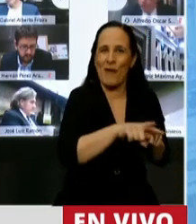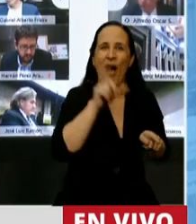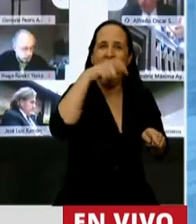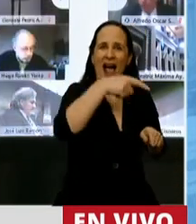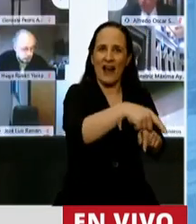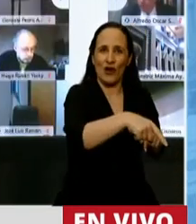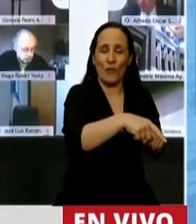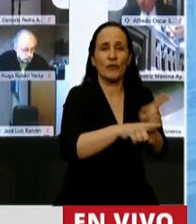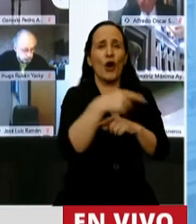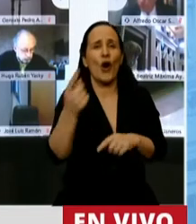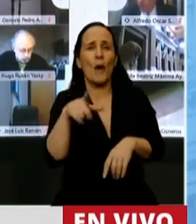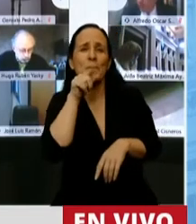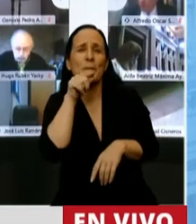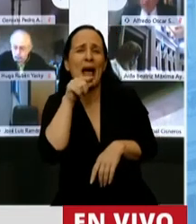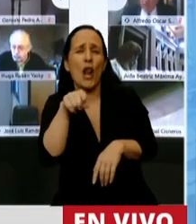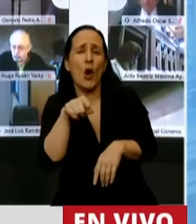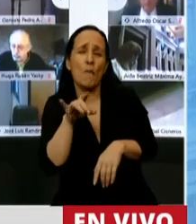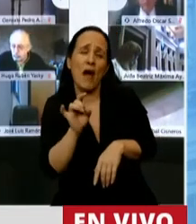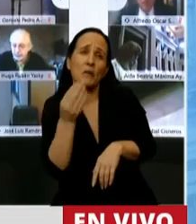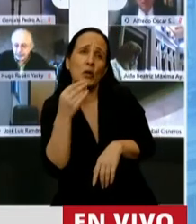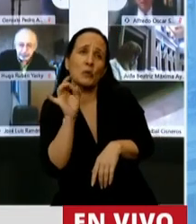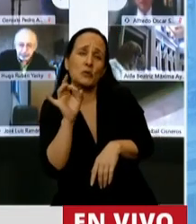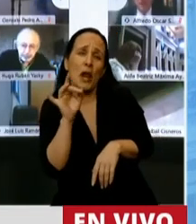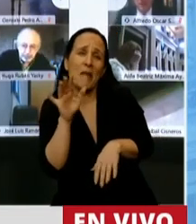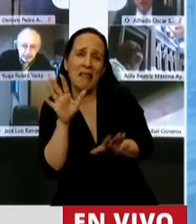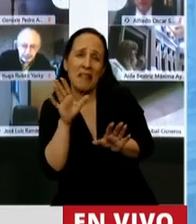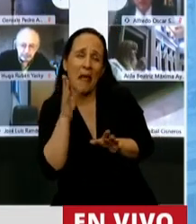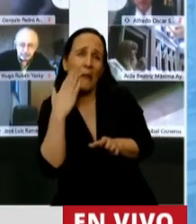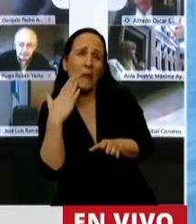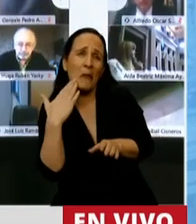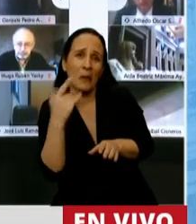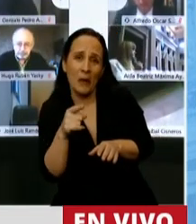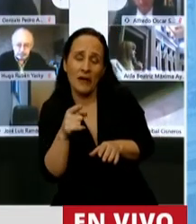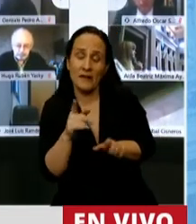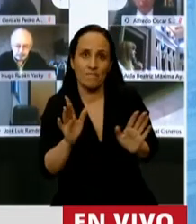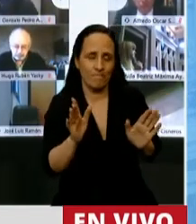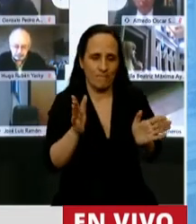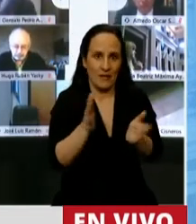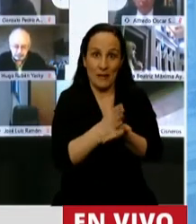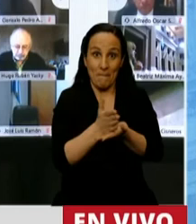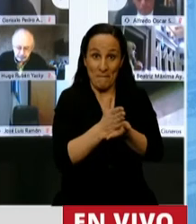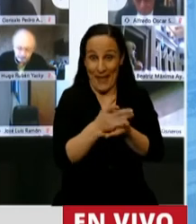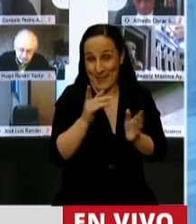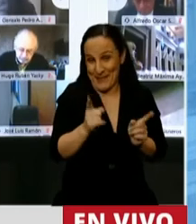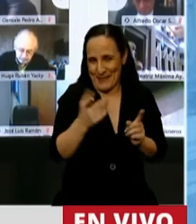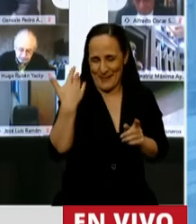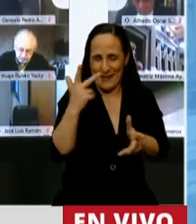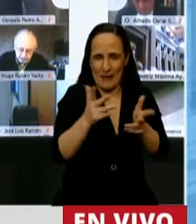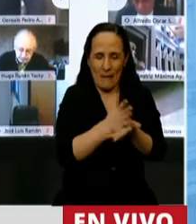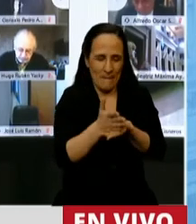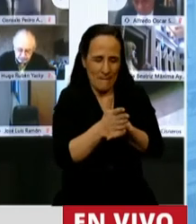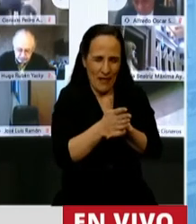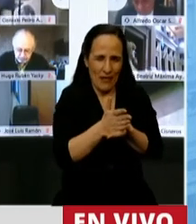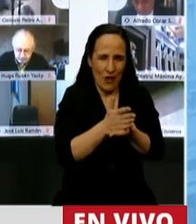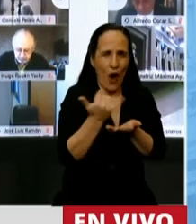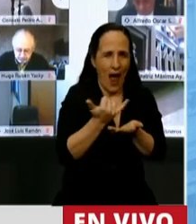estupidez de la paloma que es comida sin más. Nosotros creemos que en el medio, acudiendo a esta metáfora, hay una